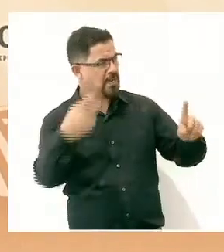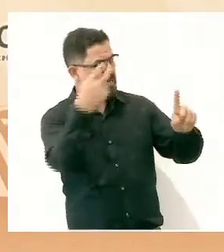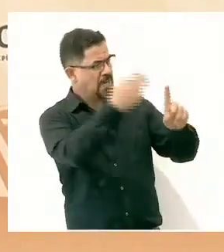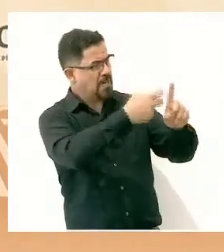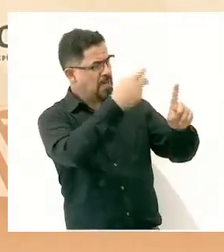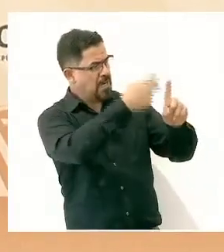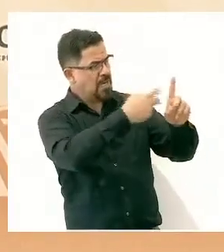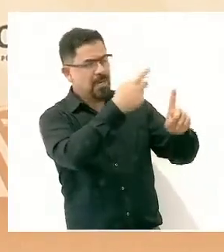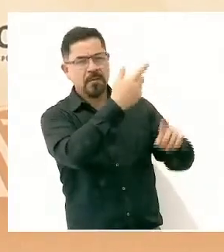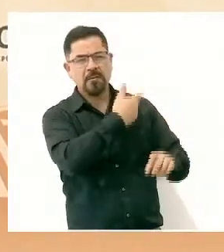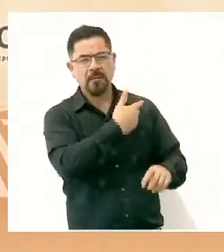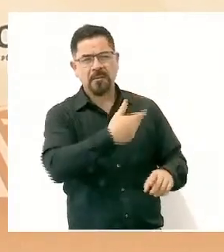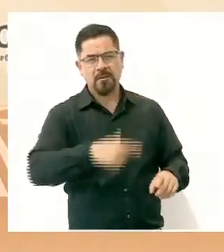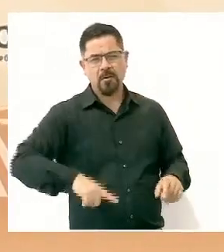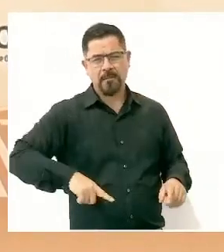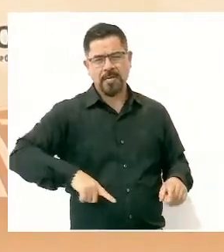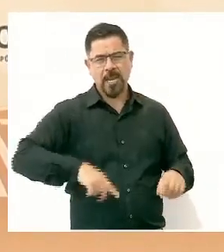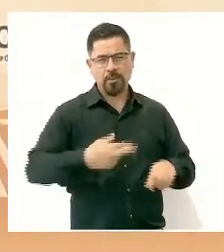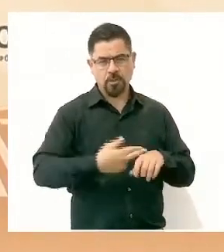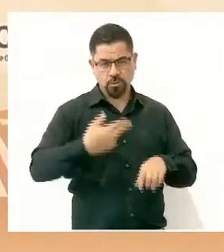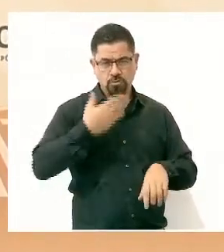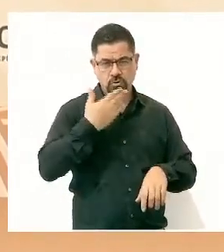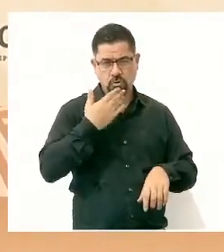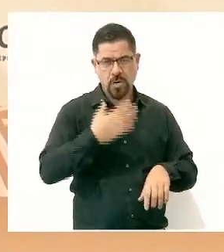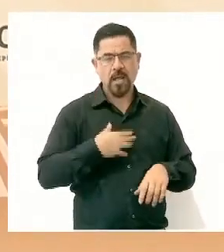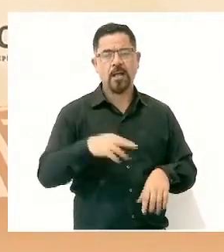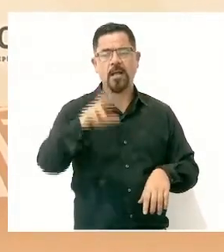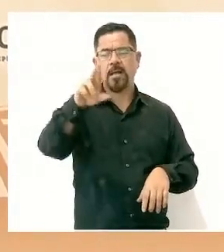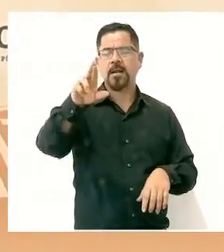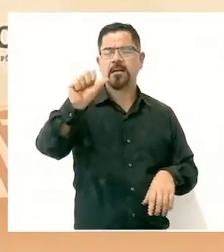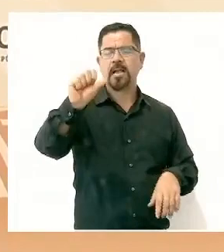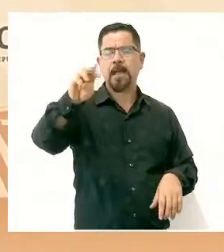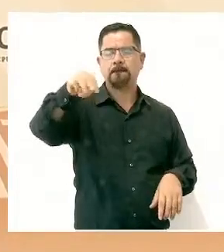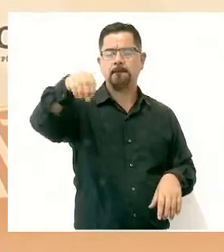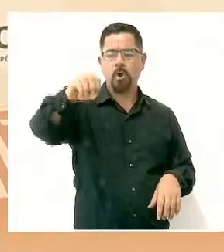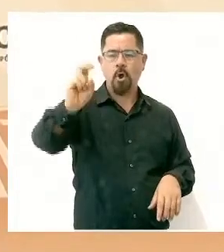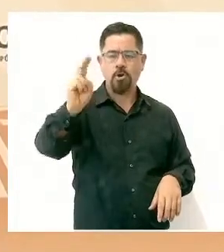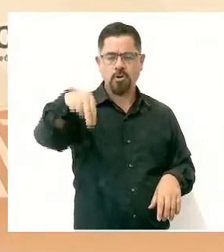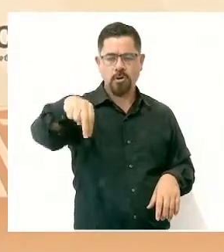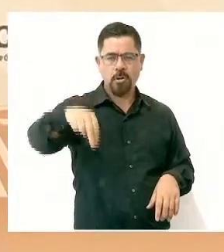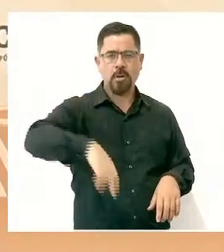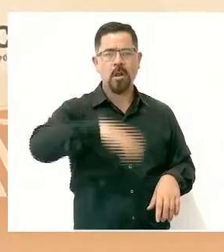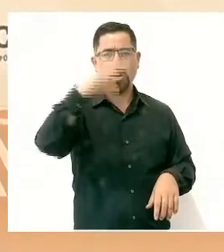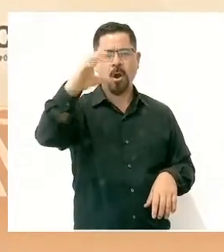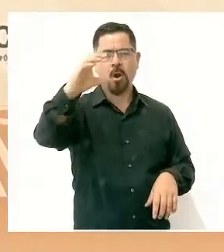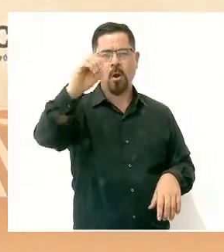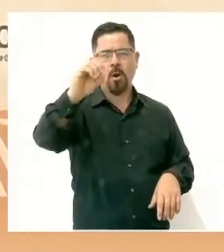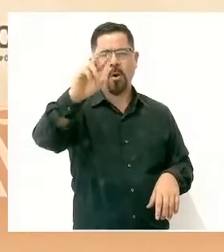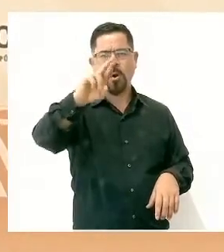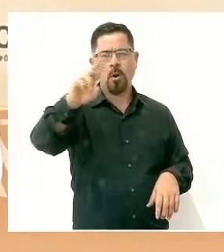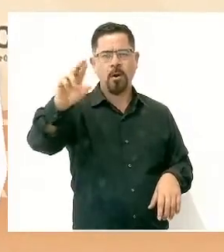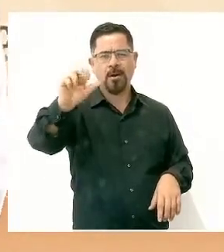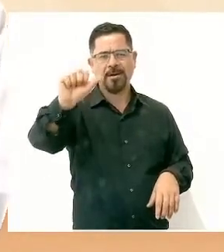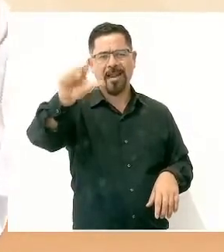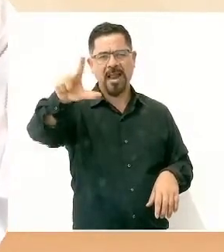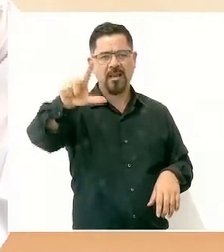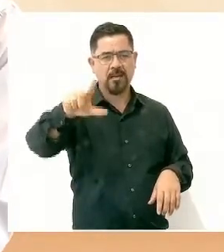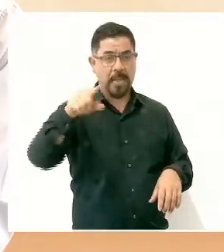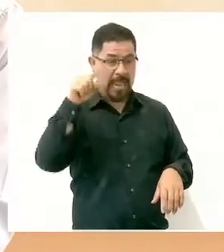sonorense Ramón Corral de la guerra contra los yaquis. Ni debe